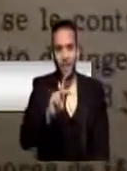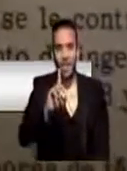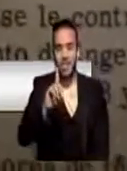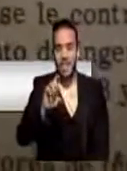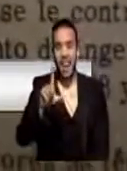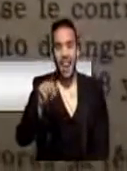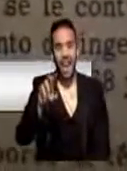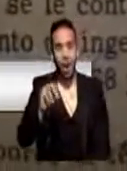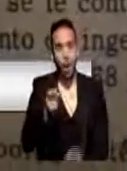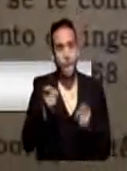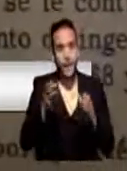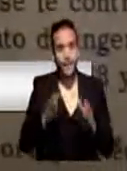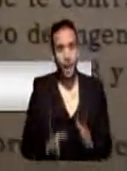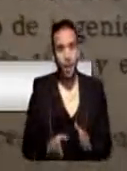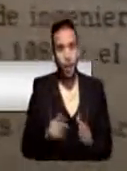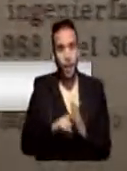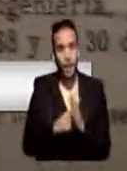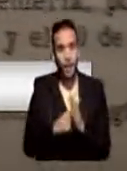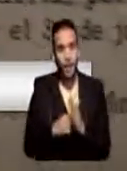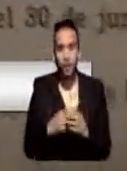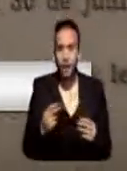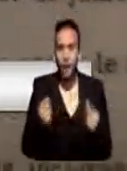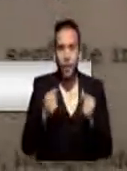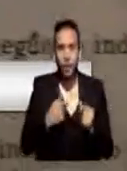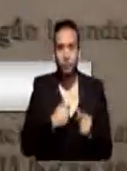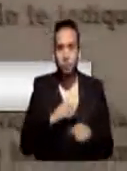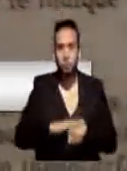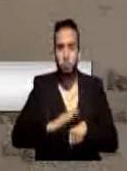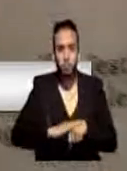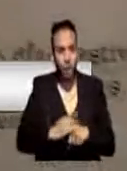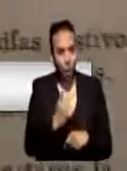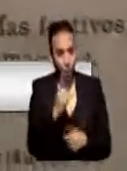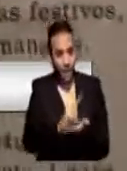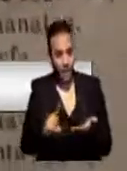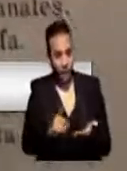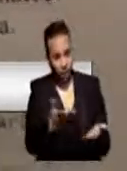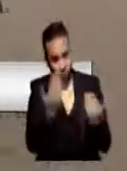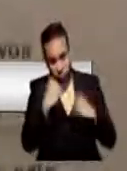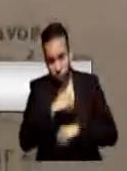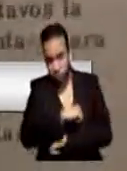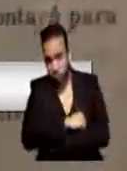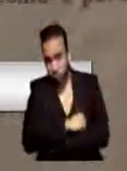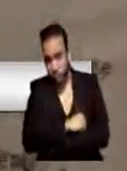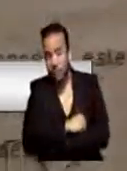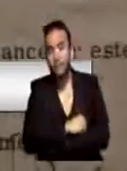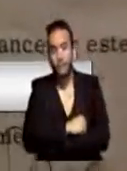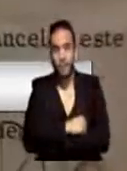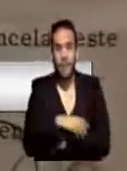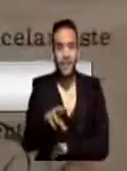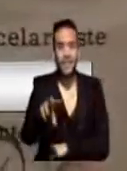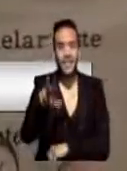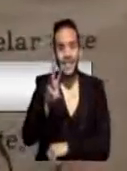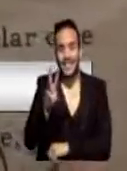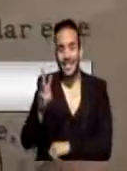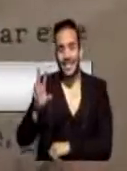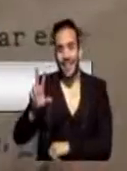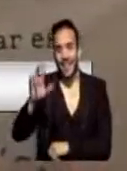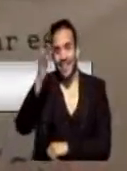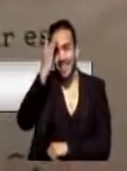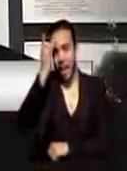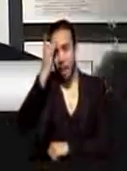y inmediatamente me dijeron, pues empieza dentro de una semana. Me pagaban 63 centavos la